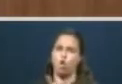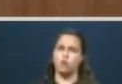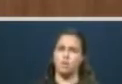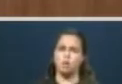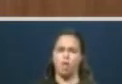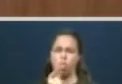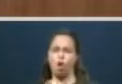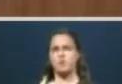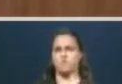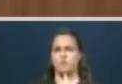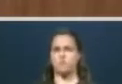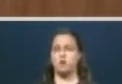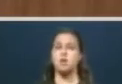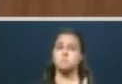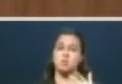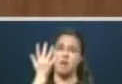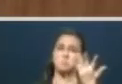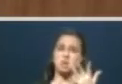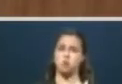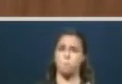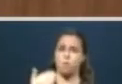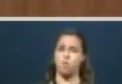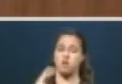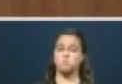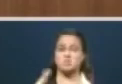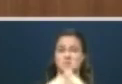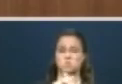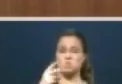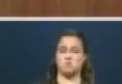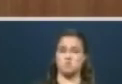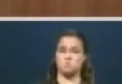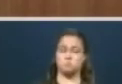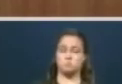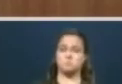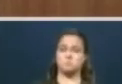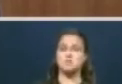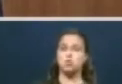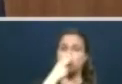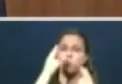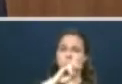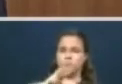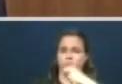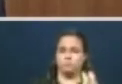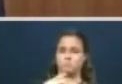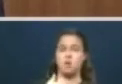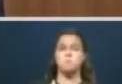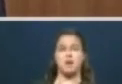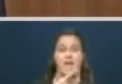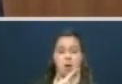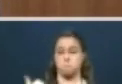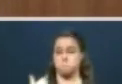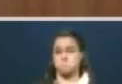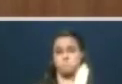duplicidades de modernización administrativa y de reestructuración del sector público para culminar este proceso acabamos de presentar a las cortes